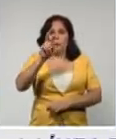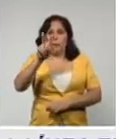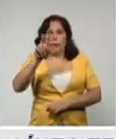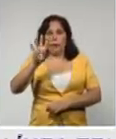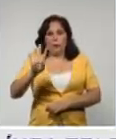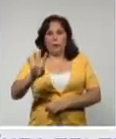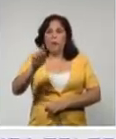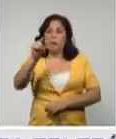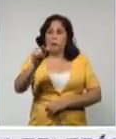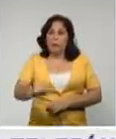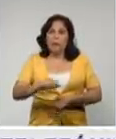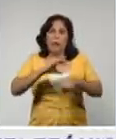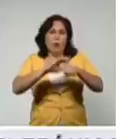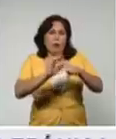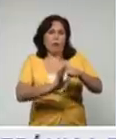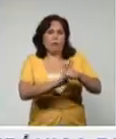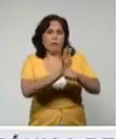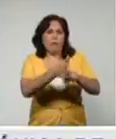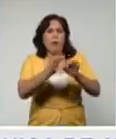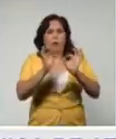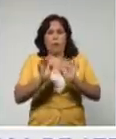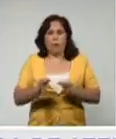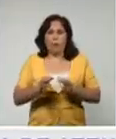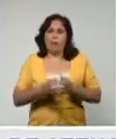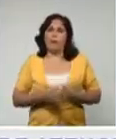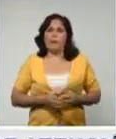12.465.424 casos confirmados.